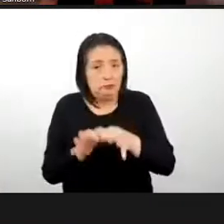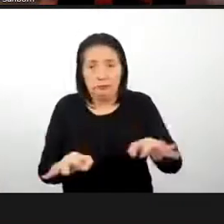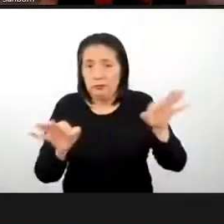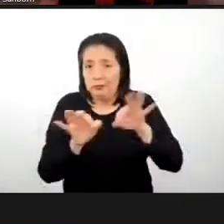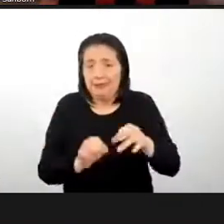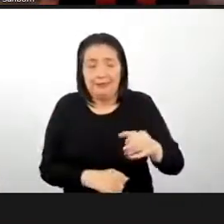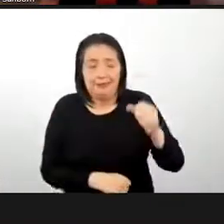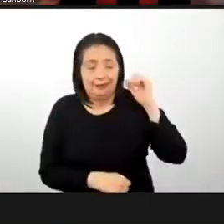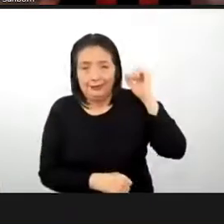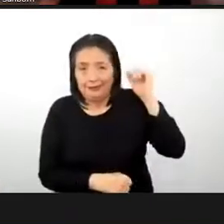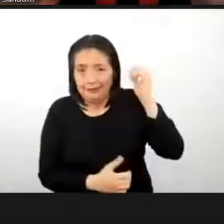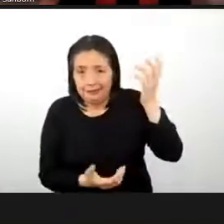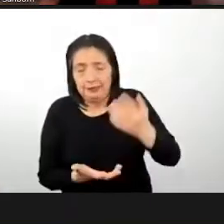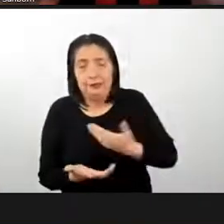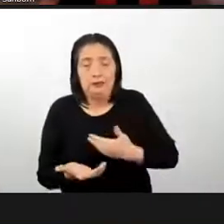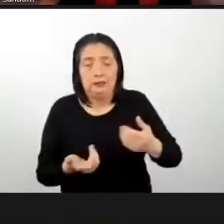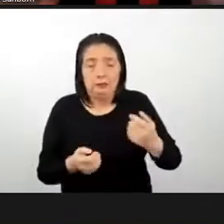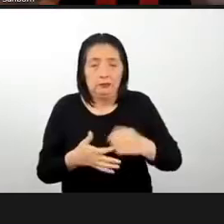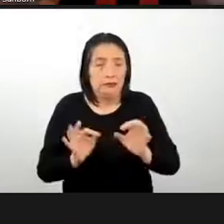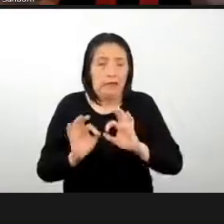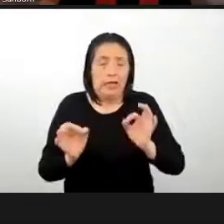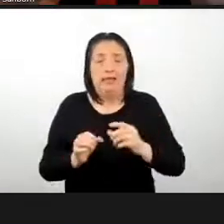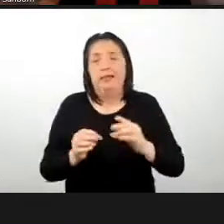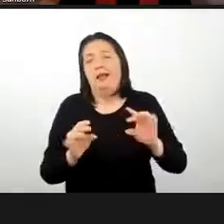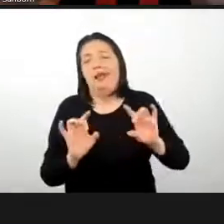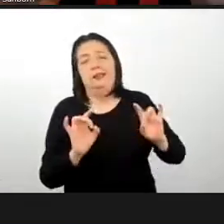Nada puede quedar impune y habrá que analizar